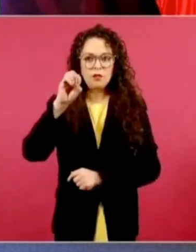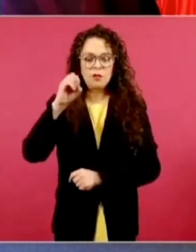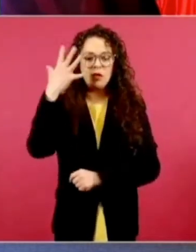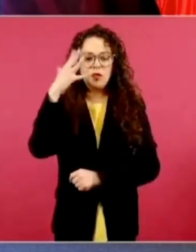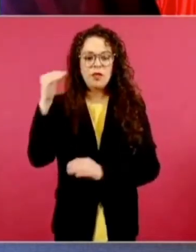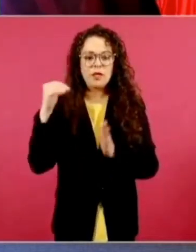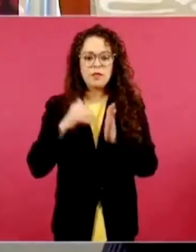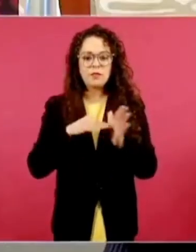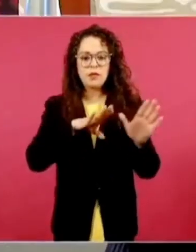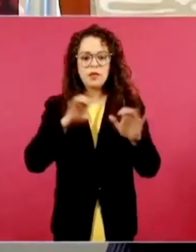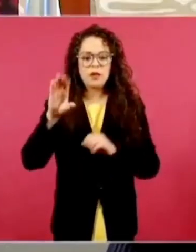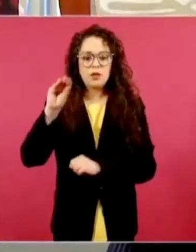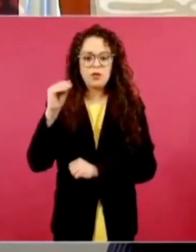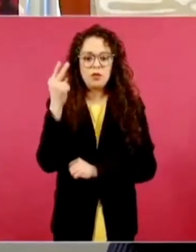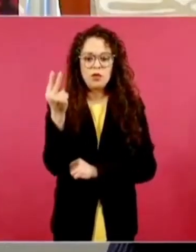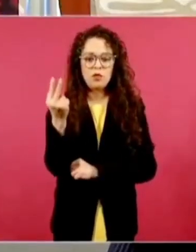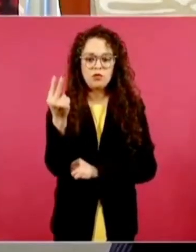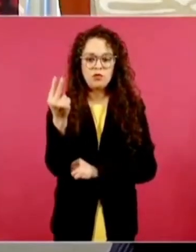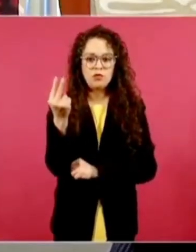10,292.